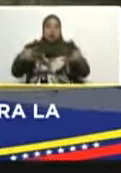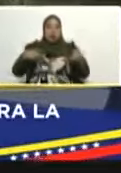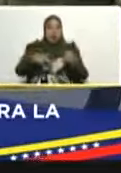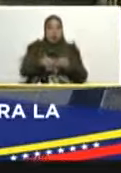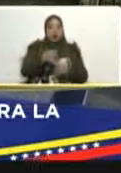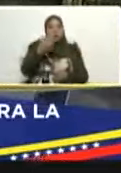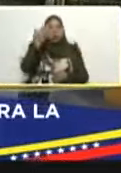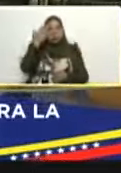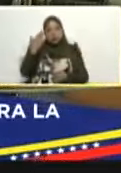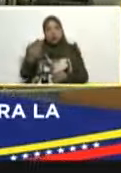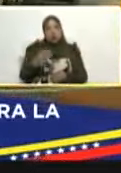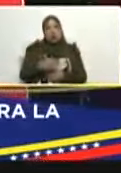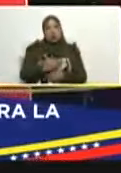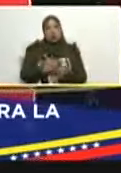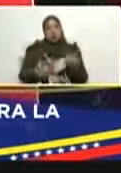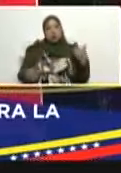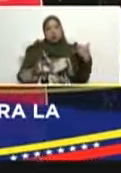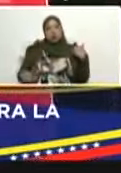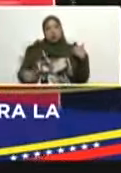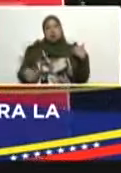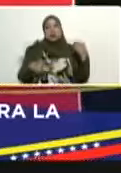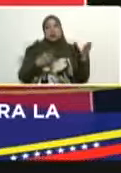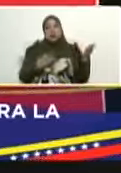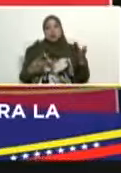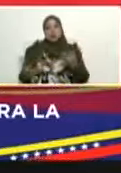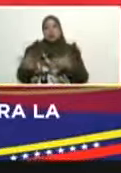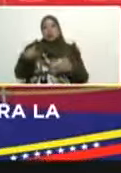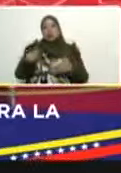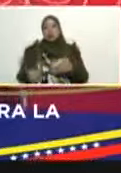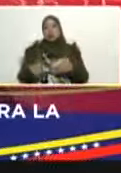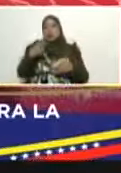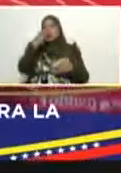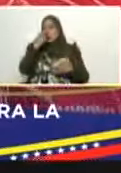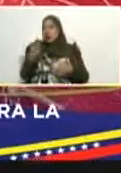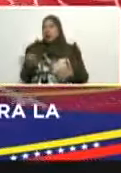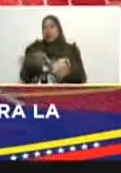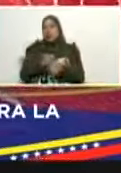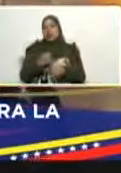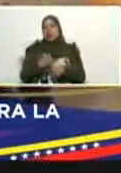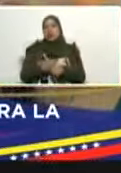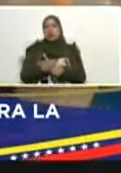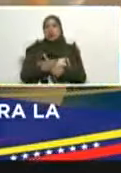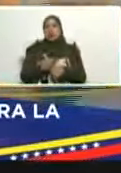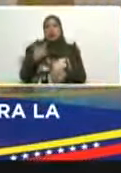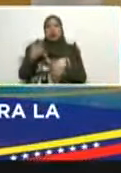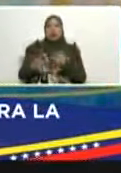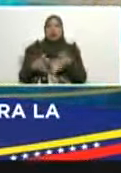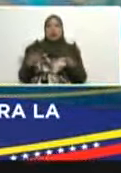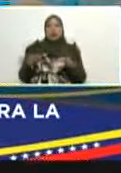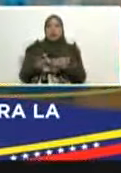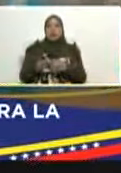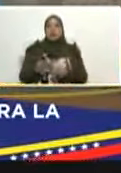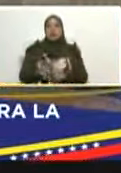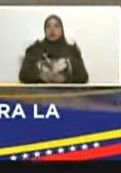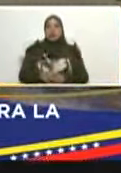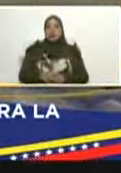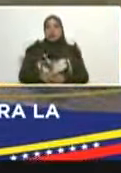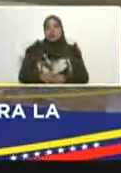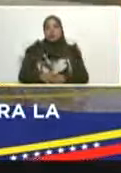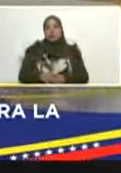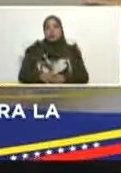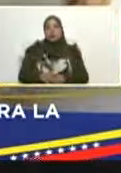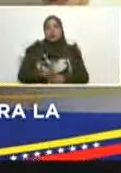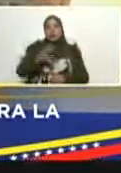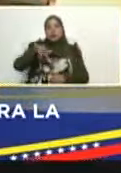saludo, estimado y querido presidente, saludo a nuestra vicepresidenta Delcy Rodríguez, la vicepresidenta